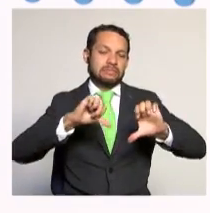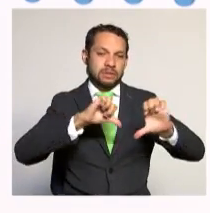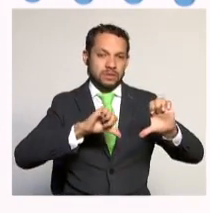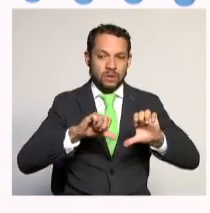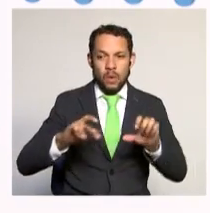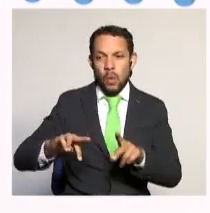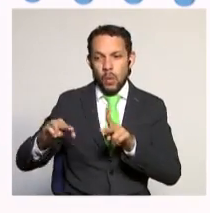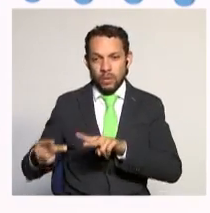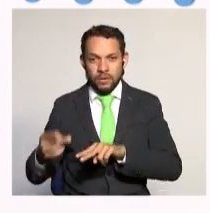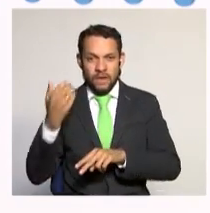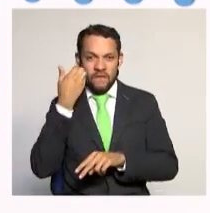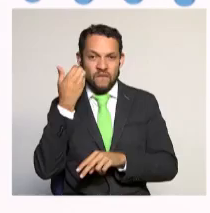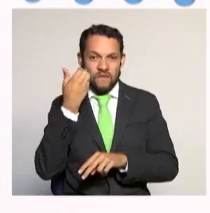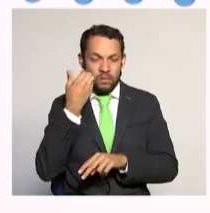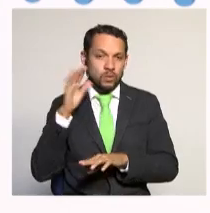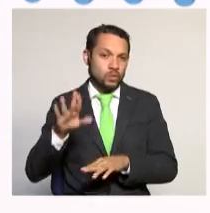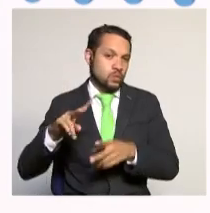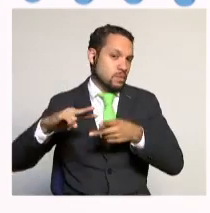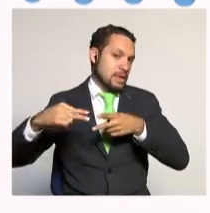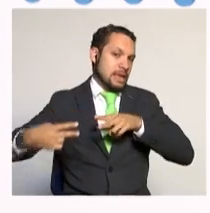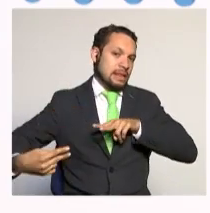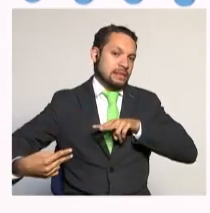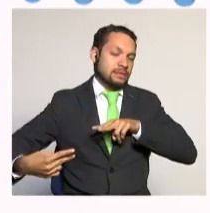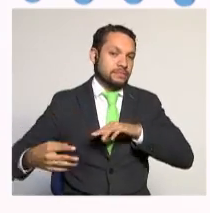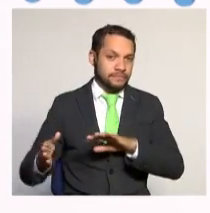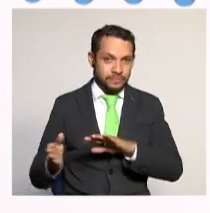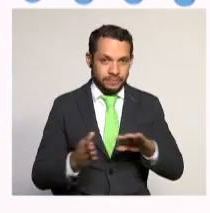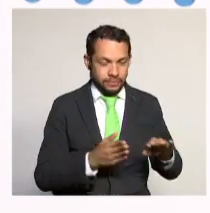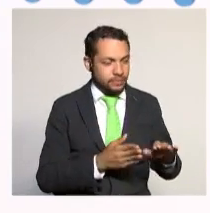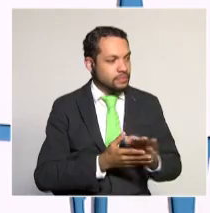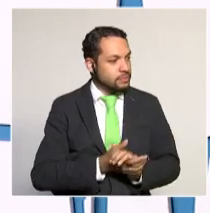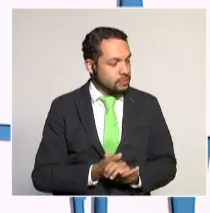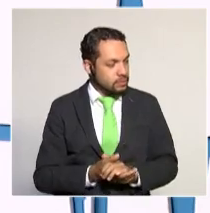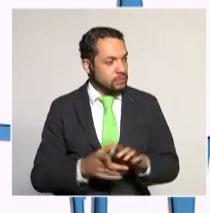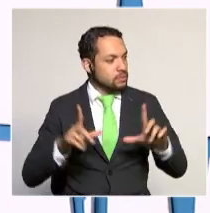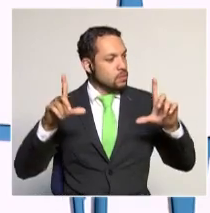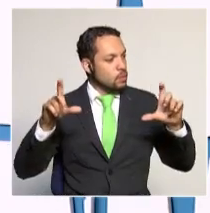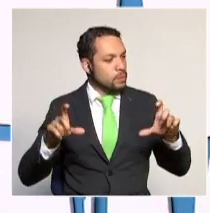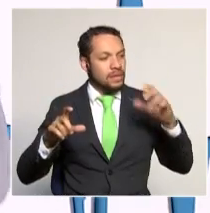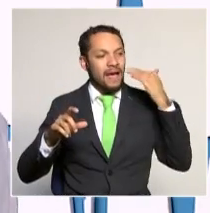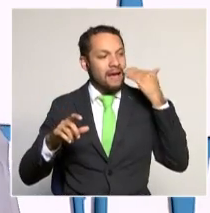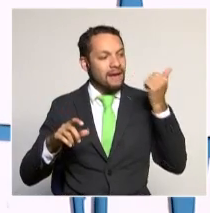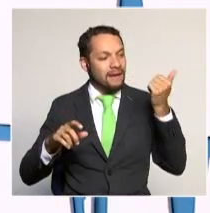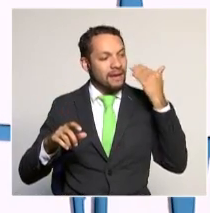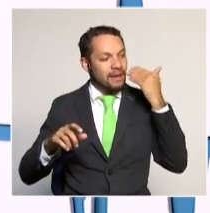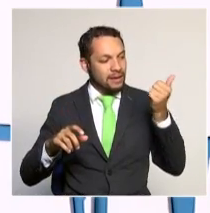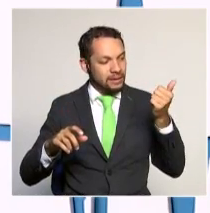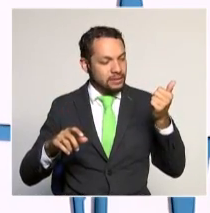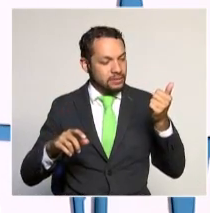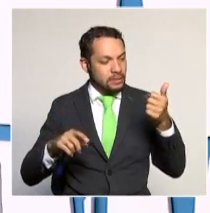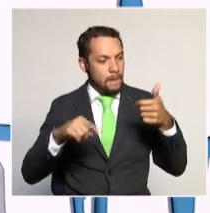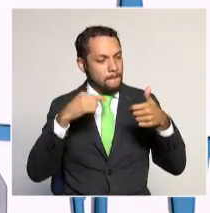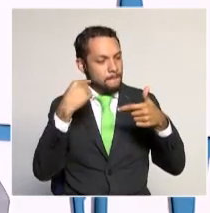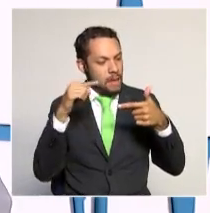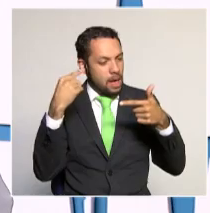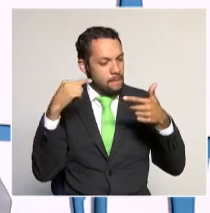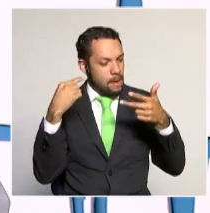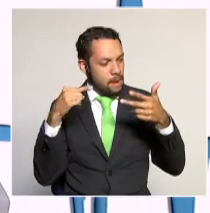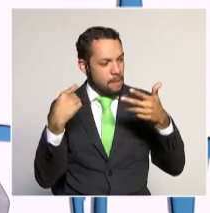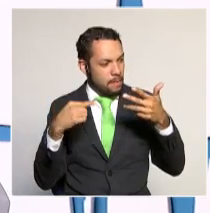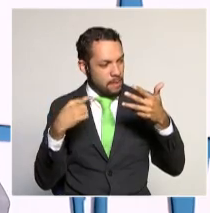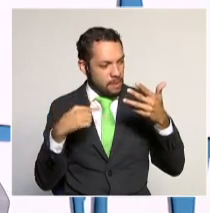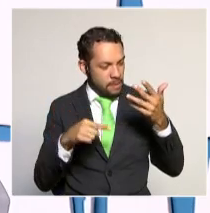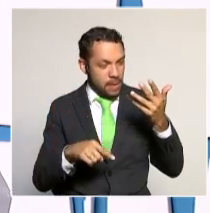en la enfermedad de Alzheimer es por una alteración genética. Veíamos ahora la imagen de una señora cuando describían todos los síntomas, pero